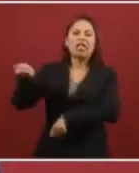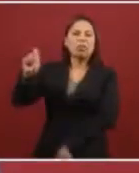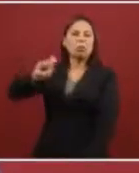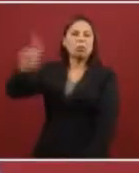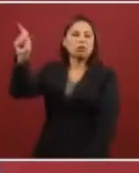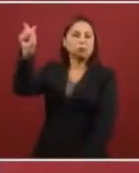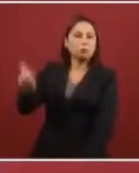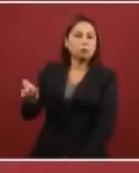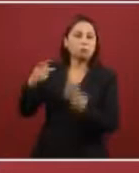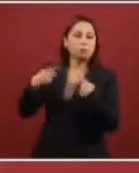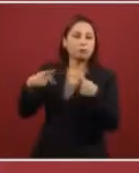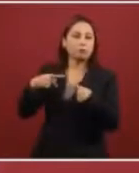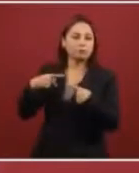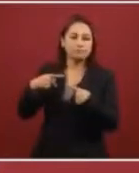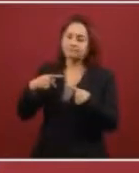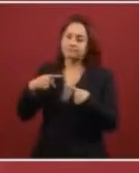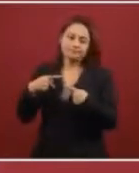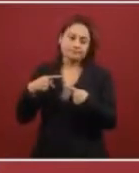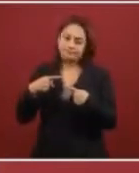sino que todos podamos